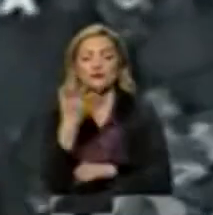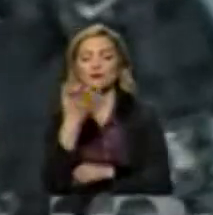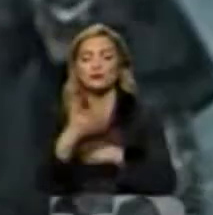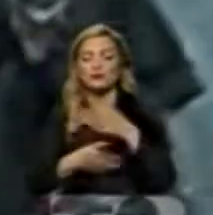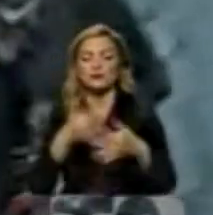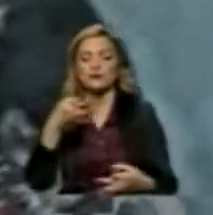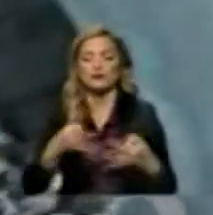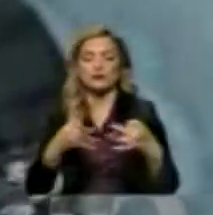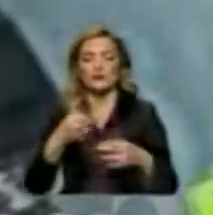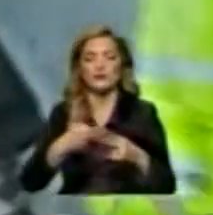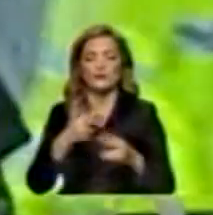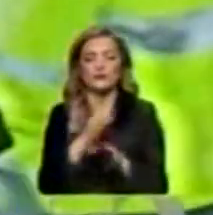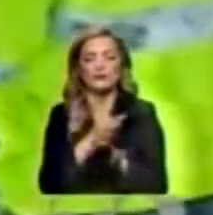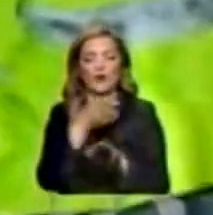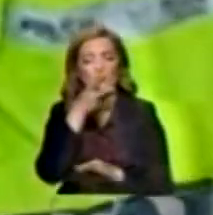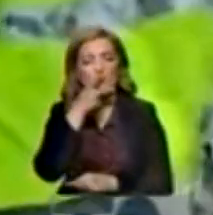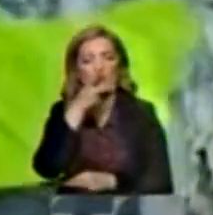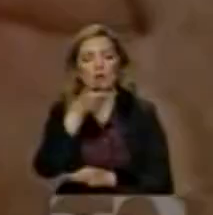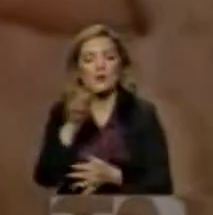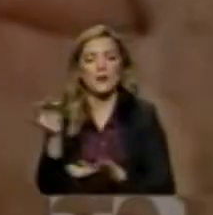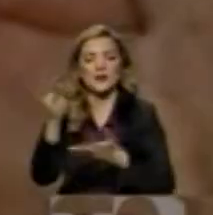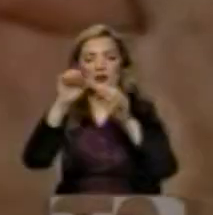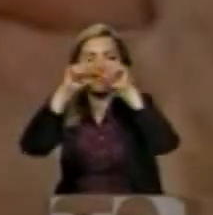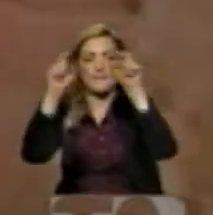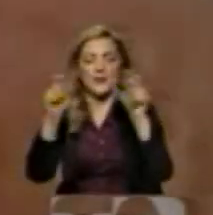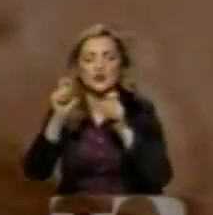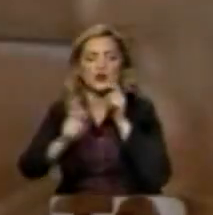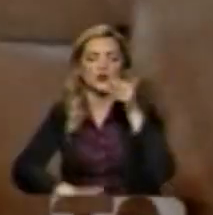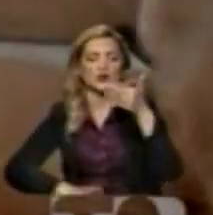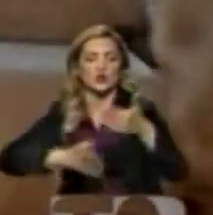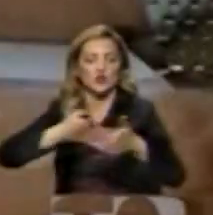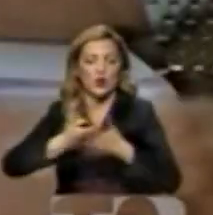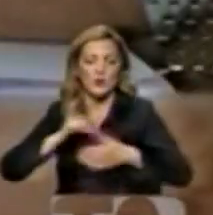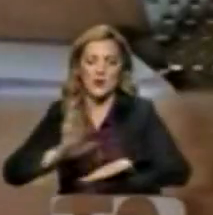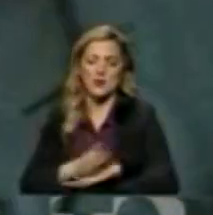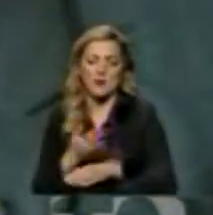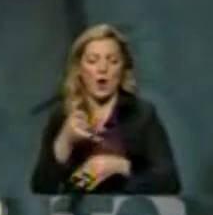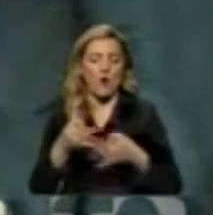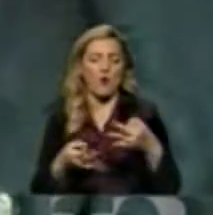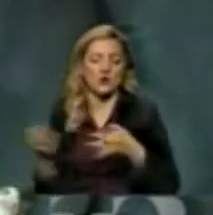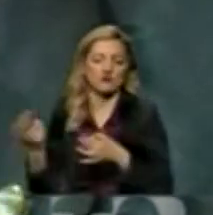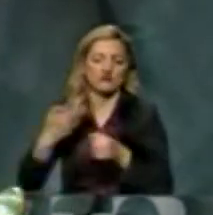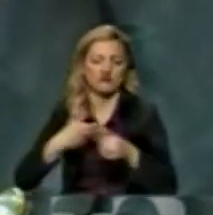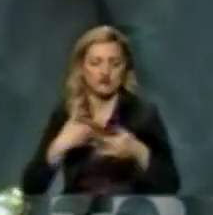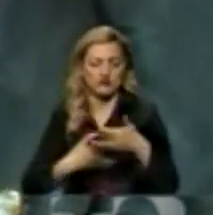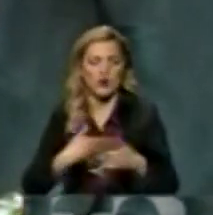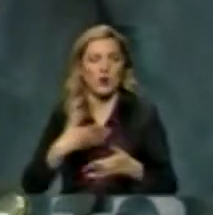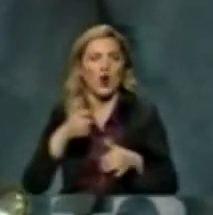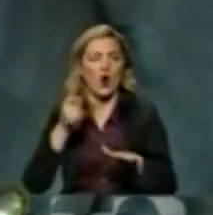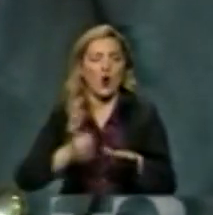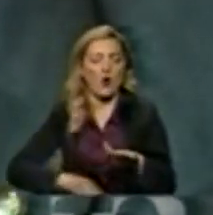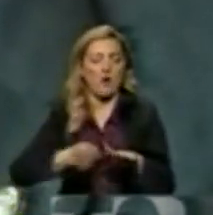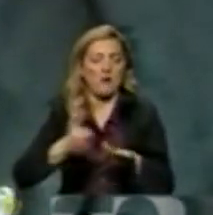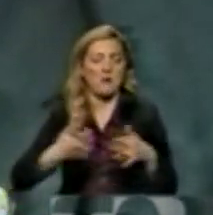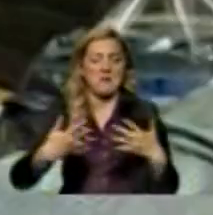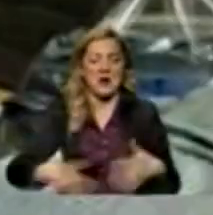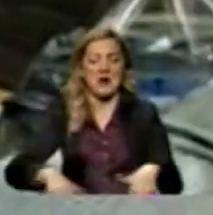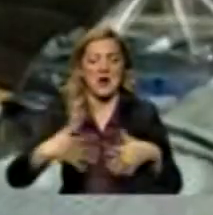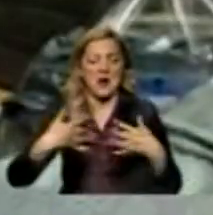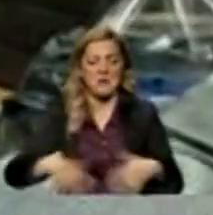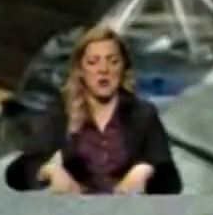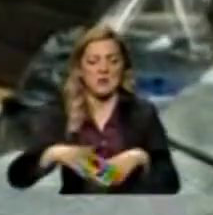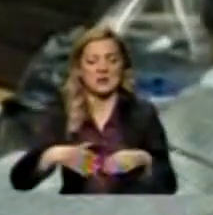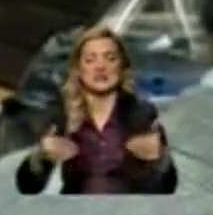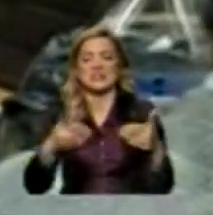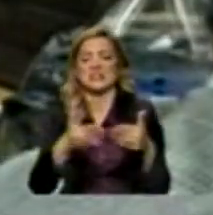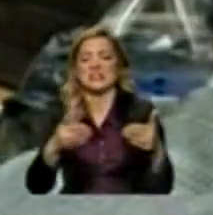exfuncionarios públicos y representantes de la empresa, y todos fueron llamados a juicio, pues para el juez existen graves indicios del